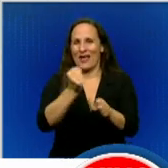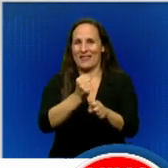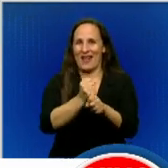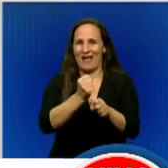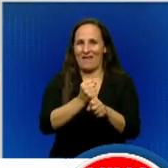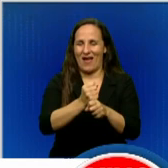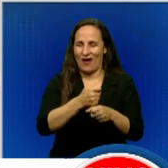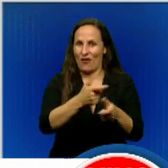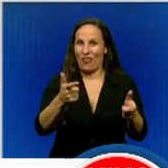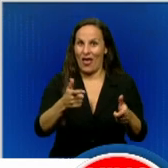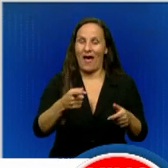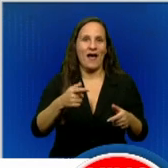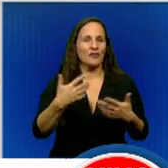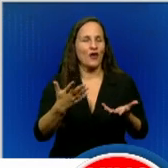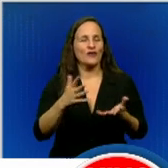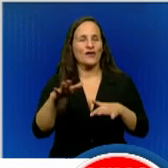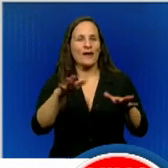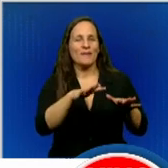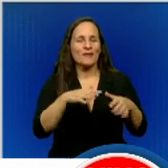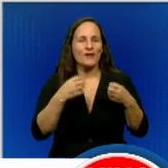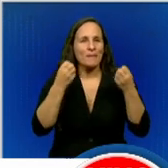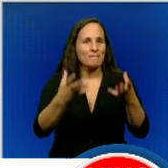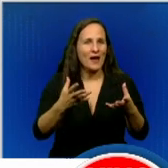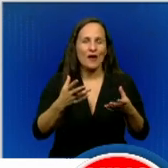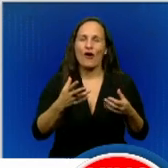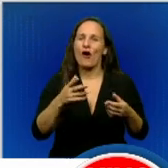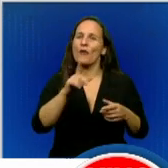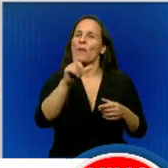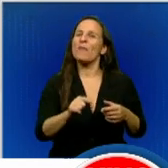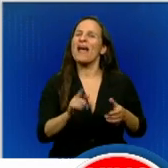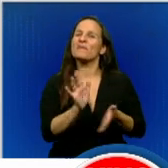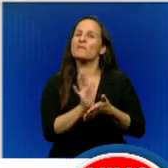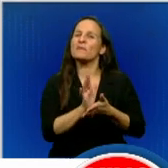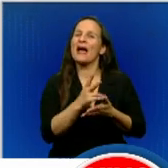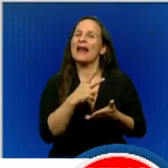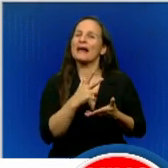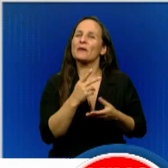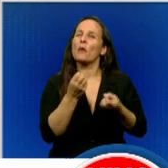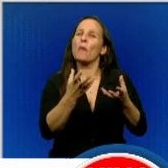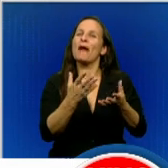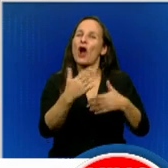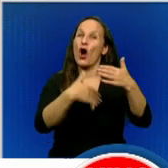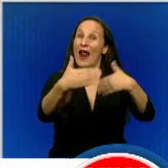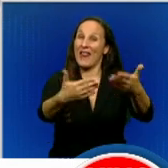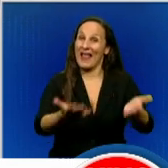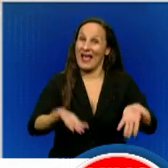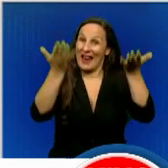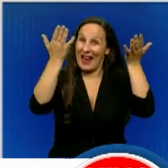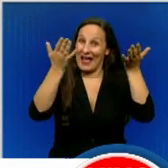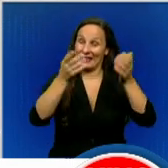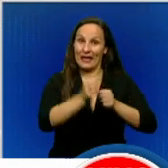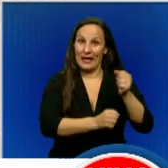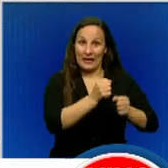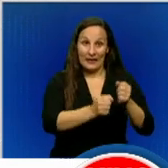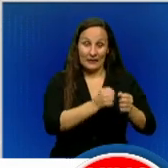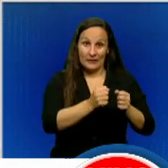riqueza que hace más rico a nuestro país y con esto que el país salga adelante cualquier empresa que gana en este país así